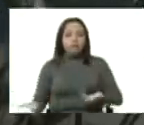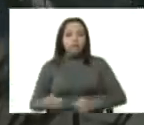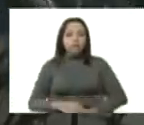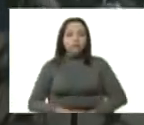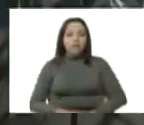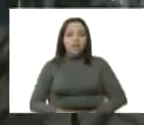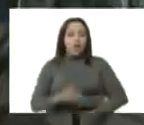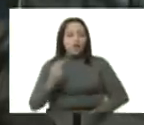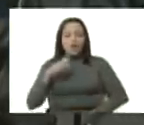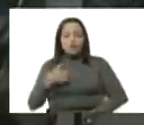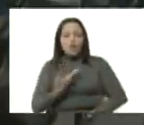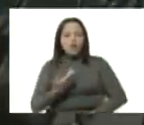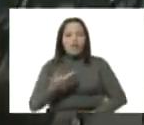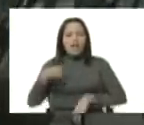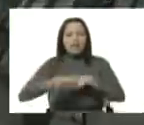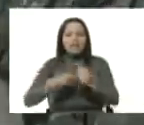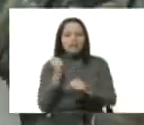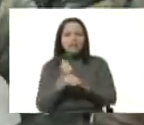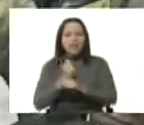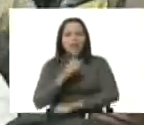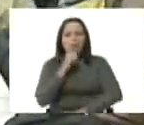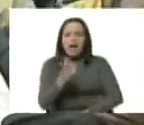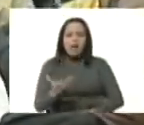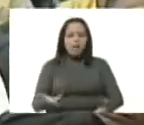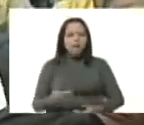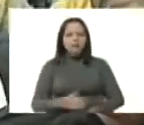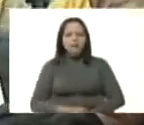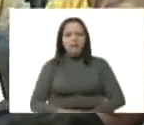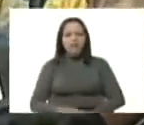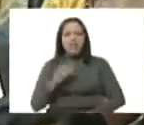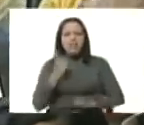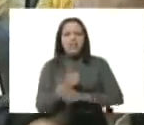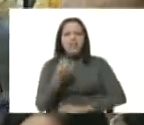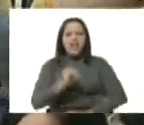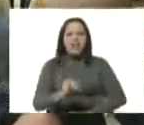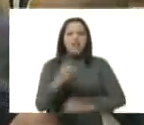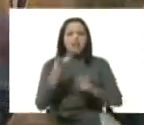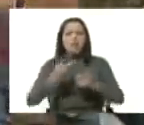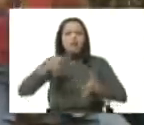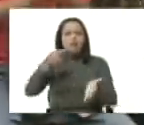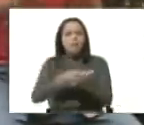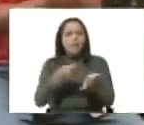se pueden rezagar. Ahí tienen que estar las tarifas.